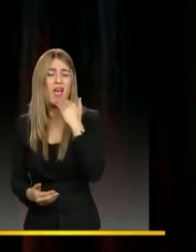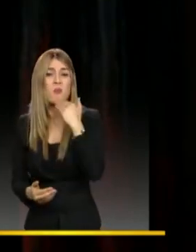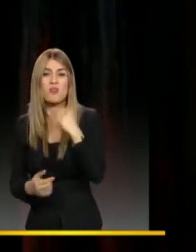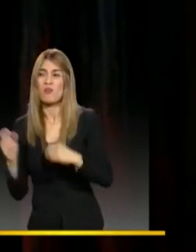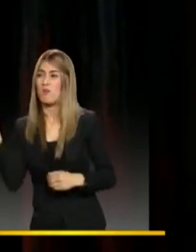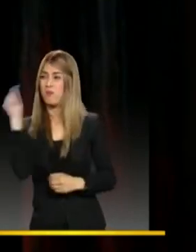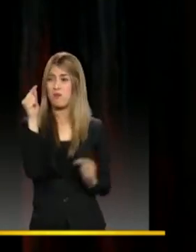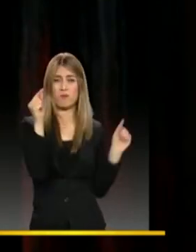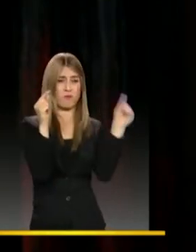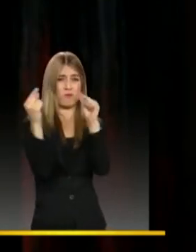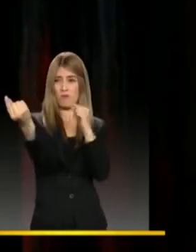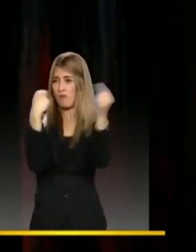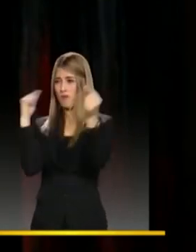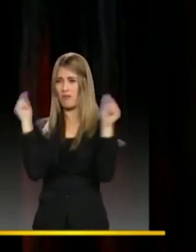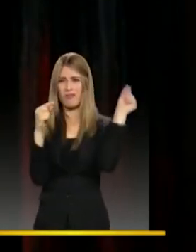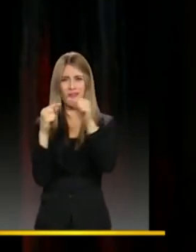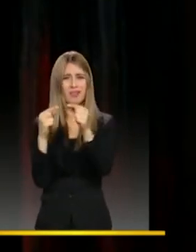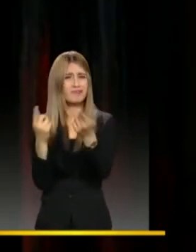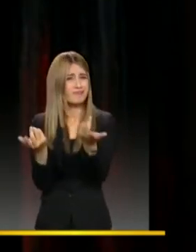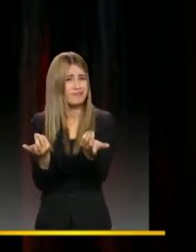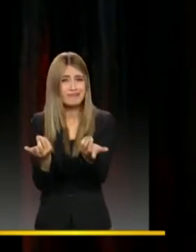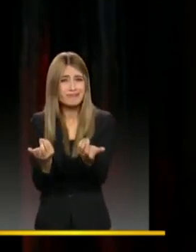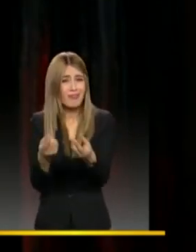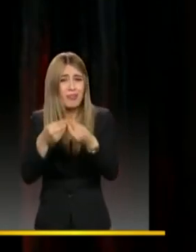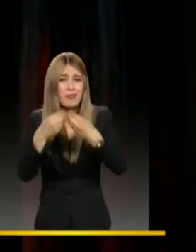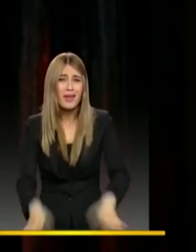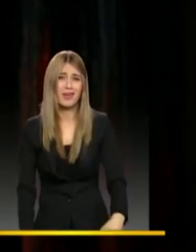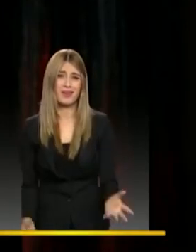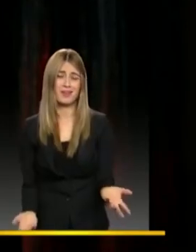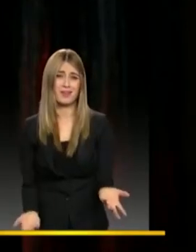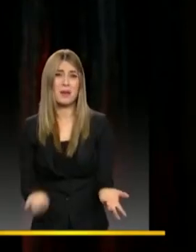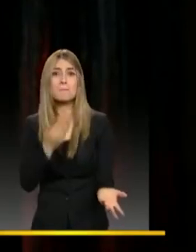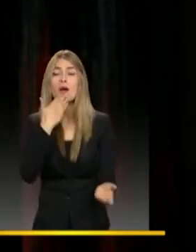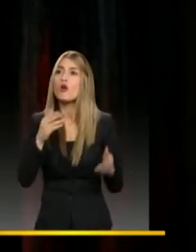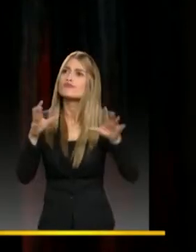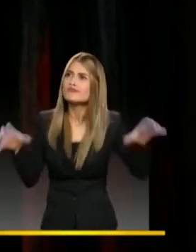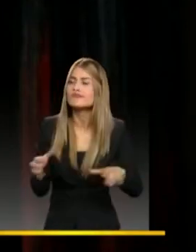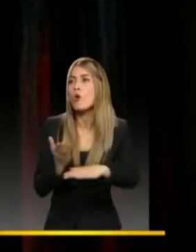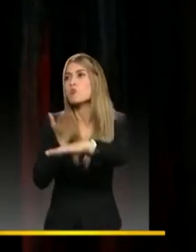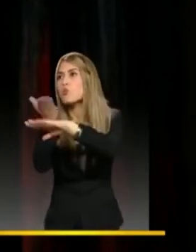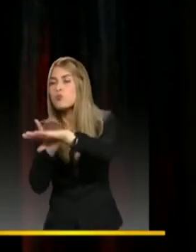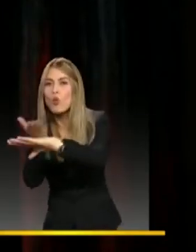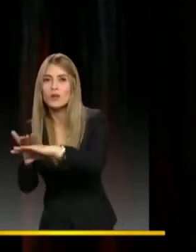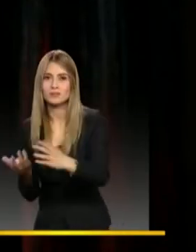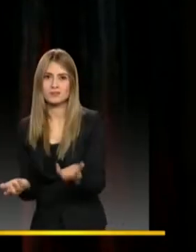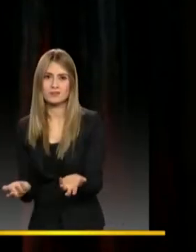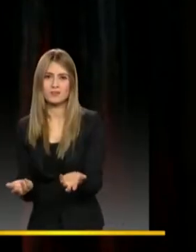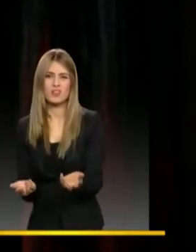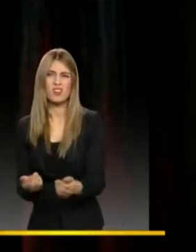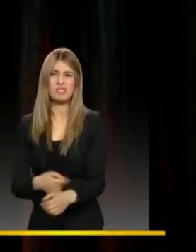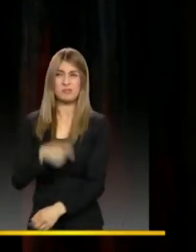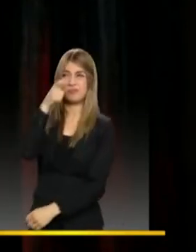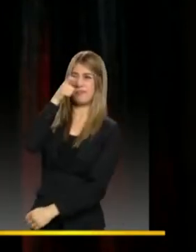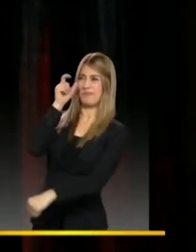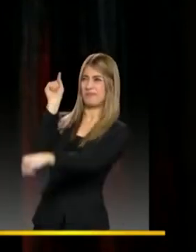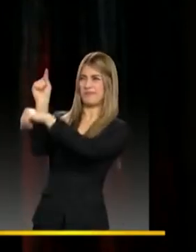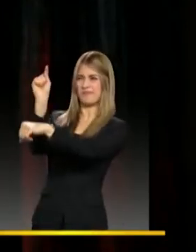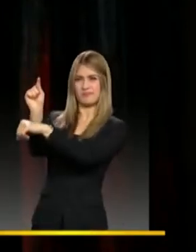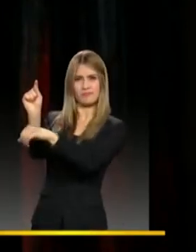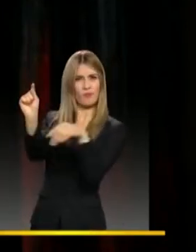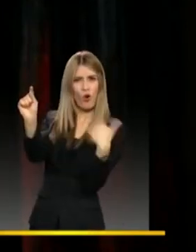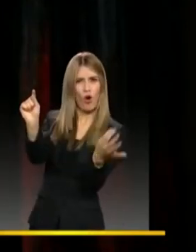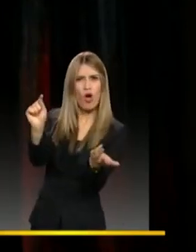a proponer en lugar de criticar, a abrazar en lugar de rechazar